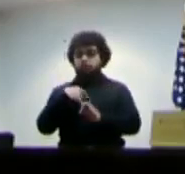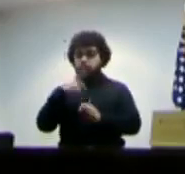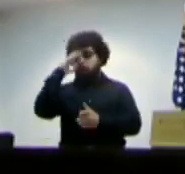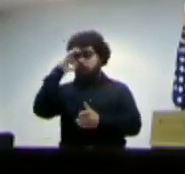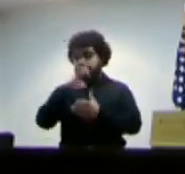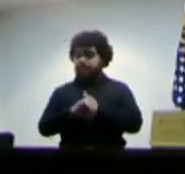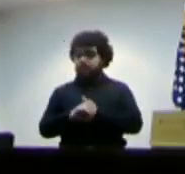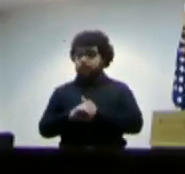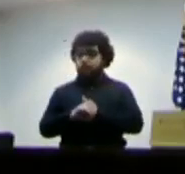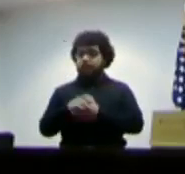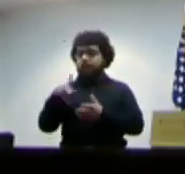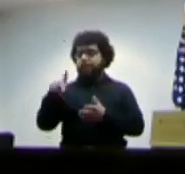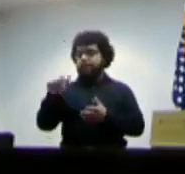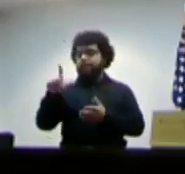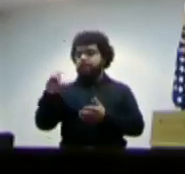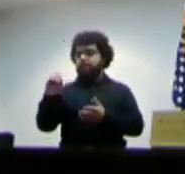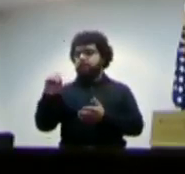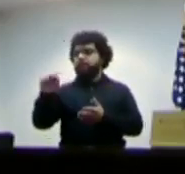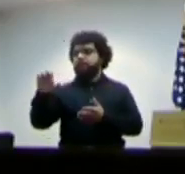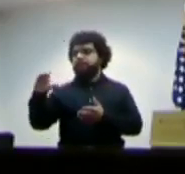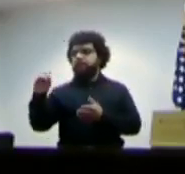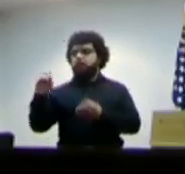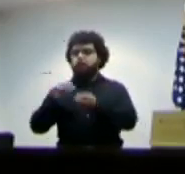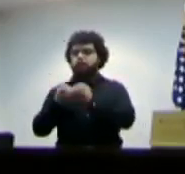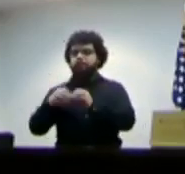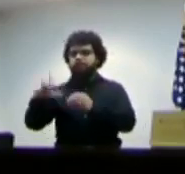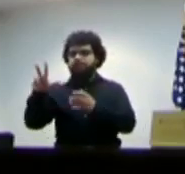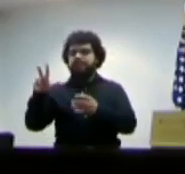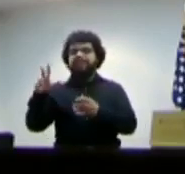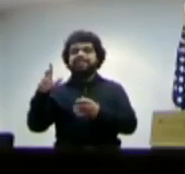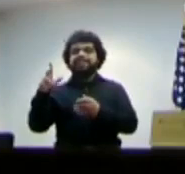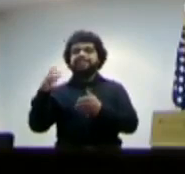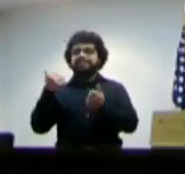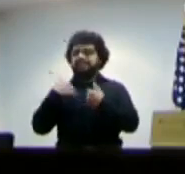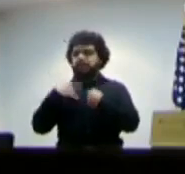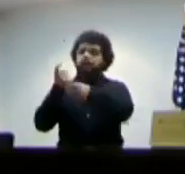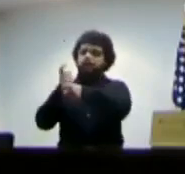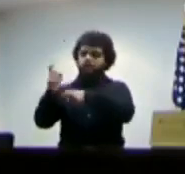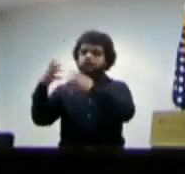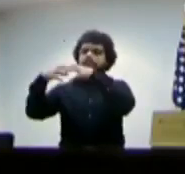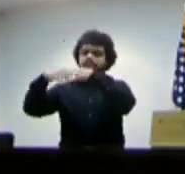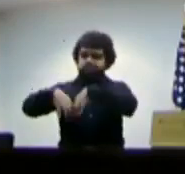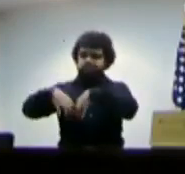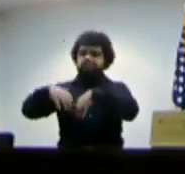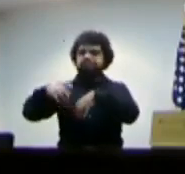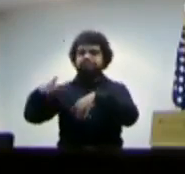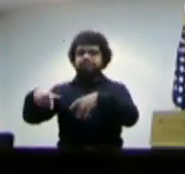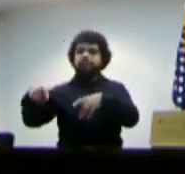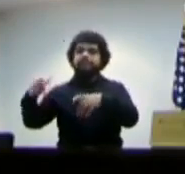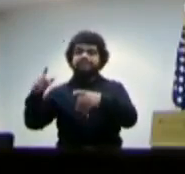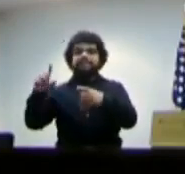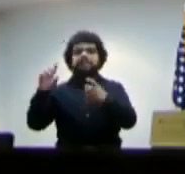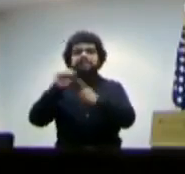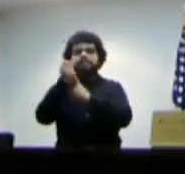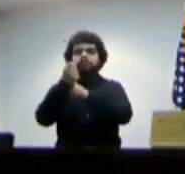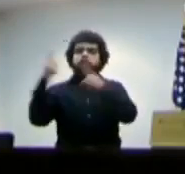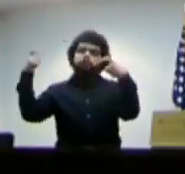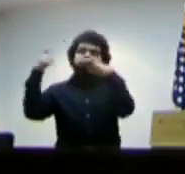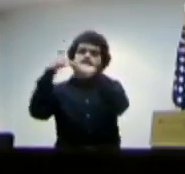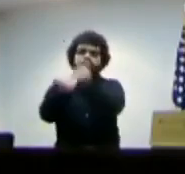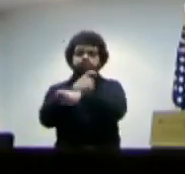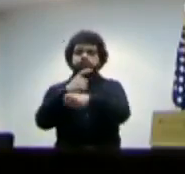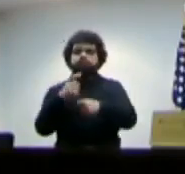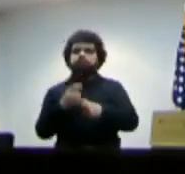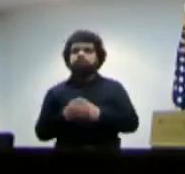3, tuvimos también un evento de rotura de caldera en Palo Seco 3 que nos complicó la cosa. Tenía